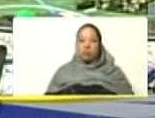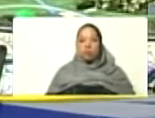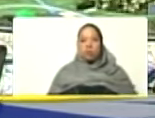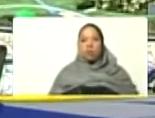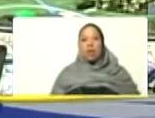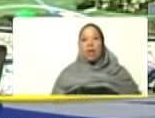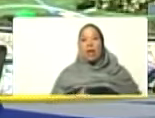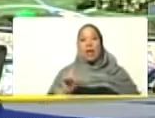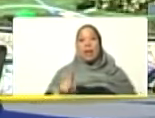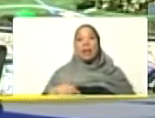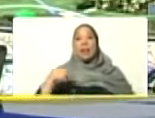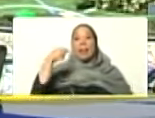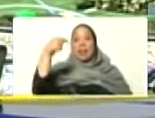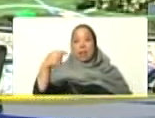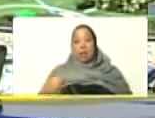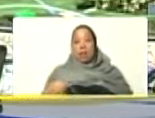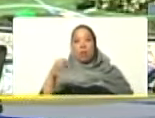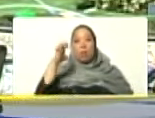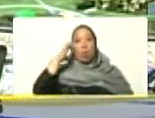post-occidental,